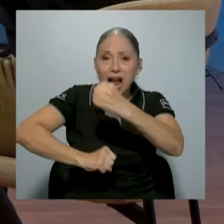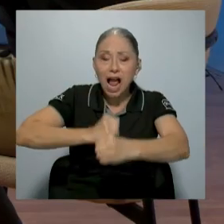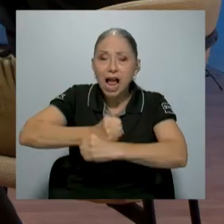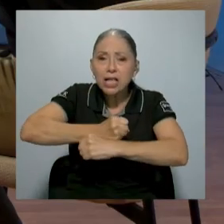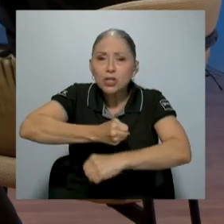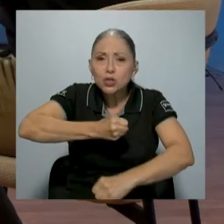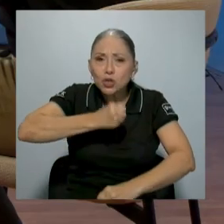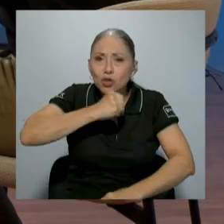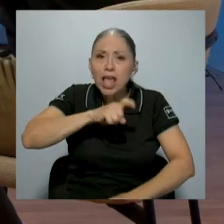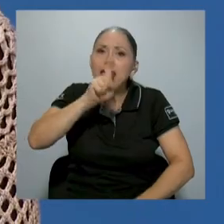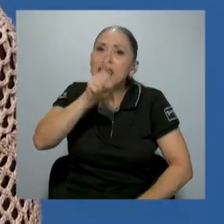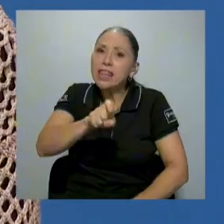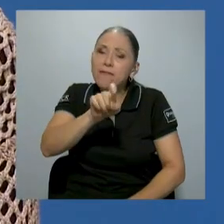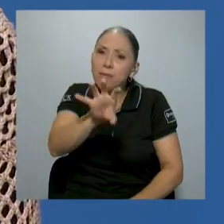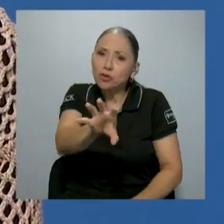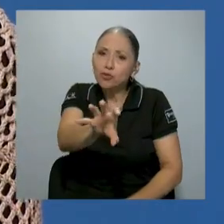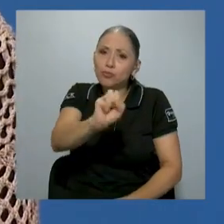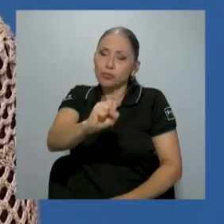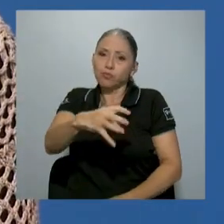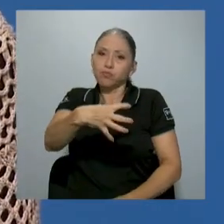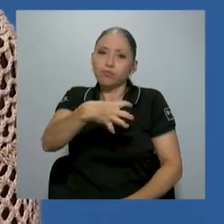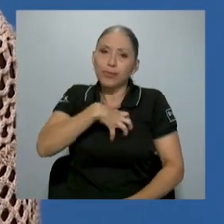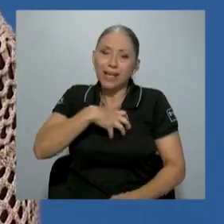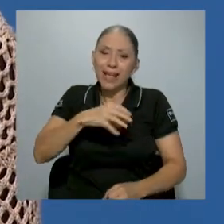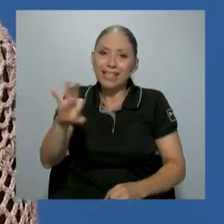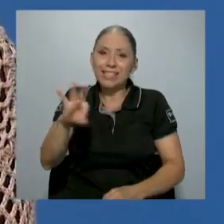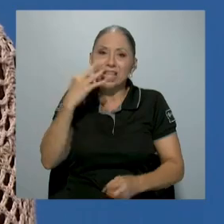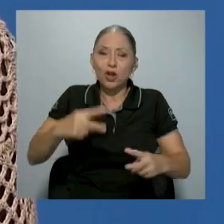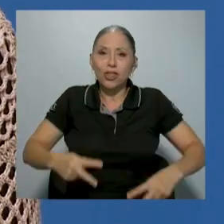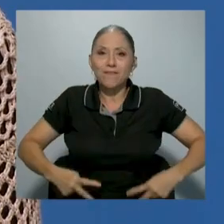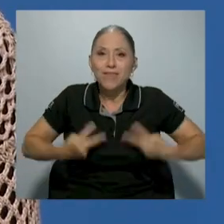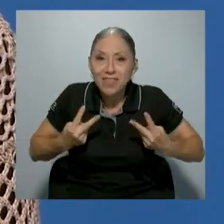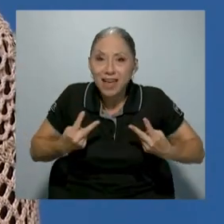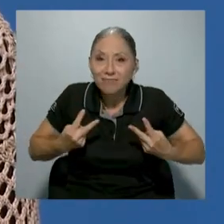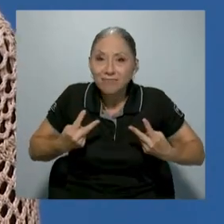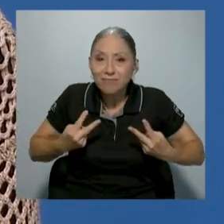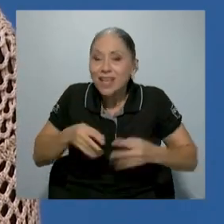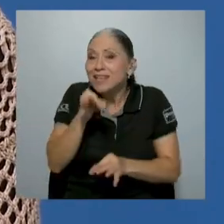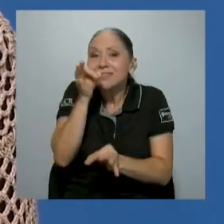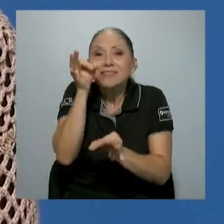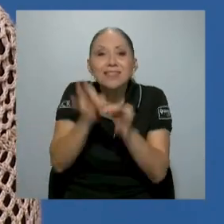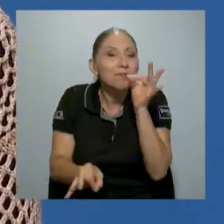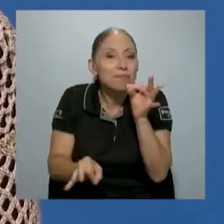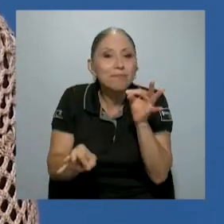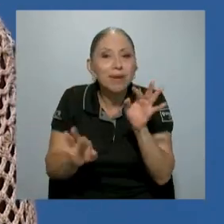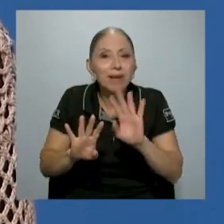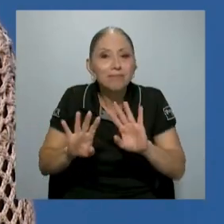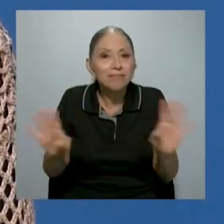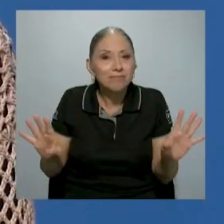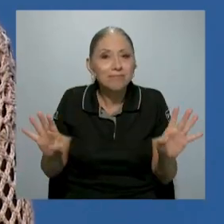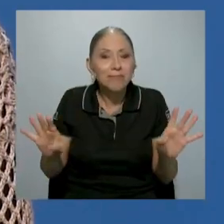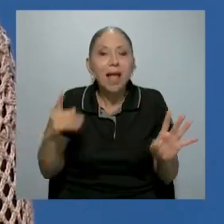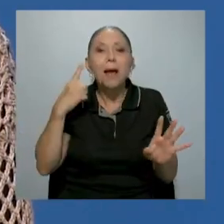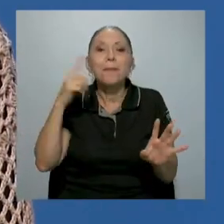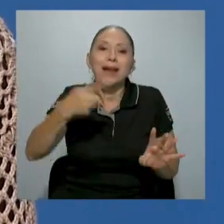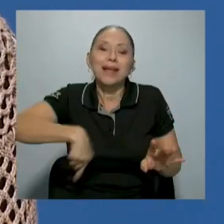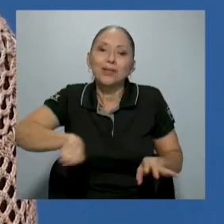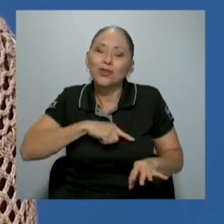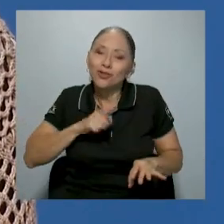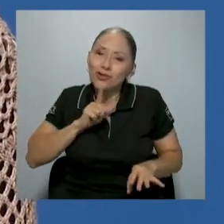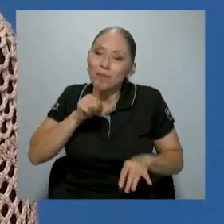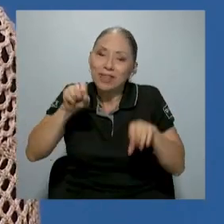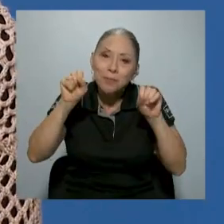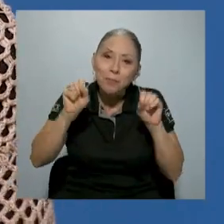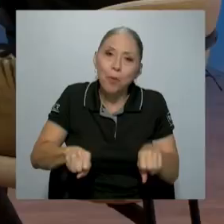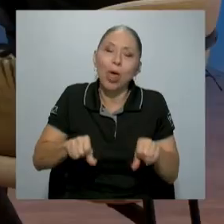apropiarnos de ese estilo de vida, vuelvo a insistir, de un estilo de vida simple, ¿verdad? Para que podamos realmente